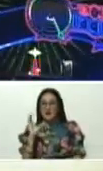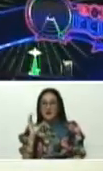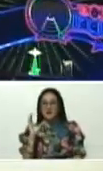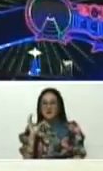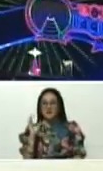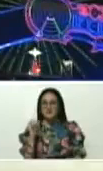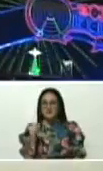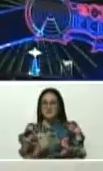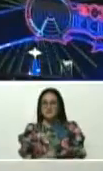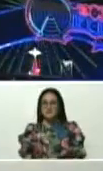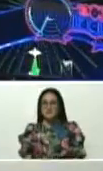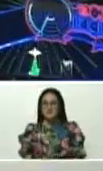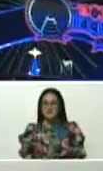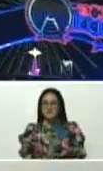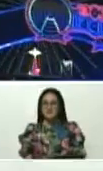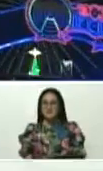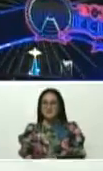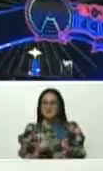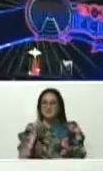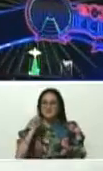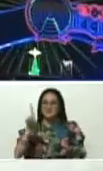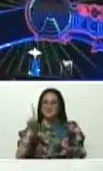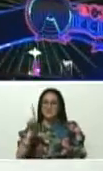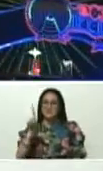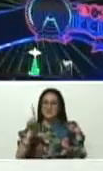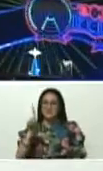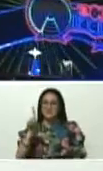cuento a la una,